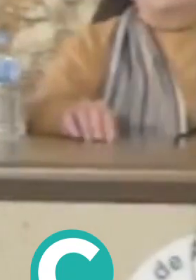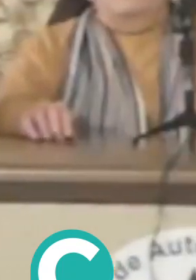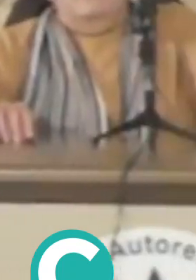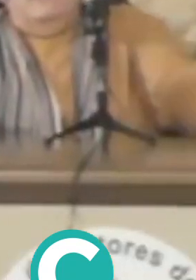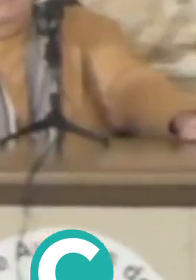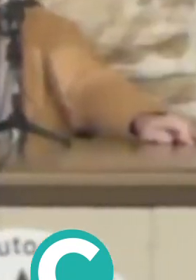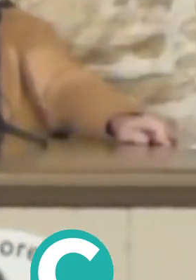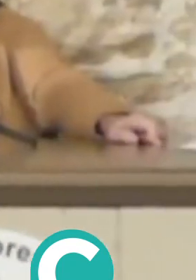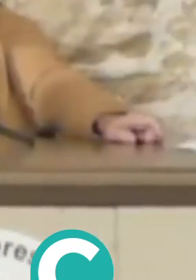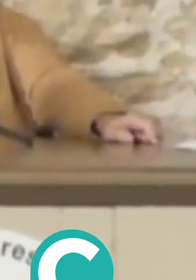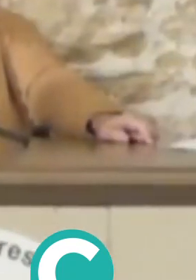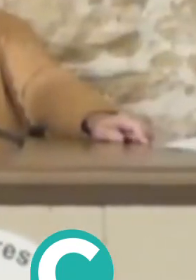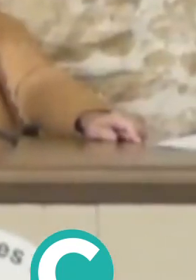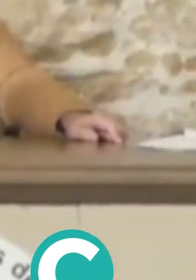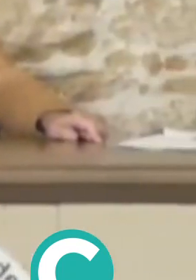Perdóname,